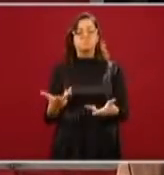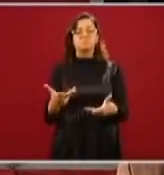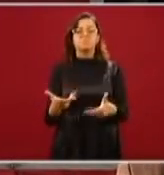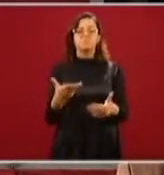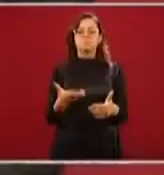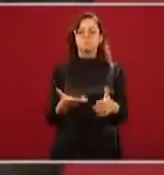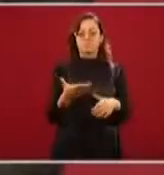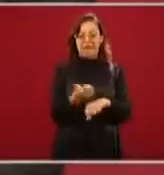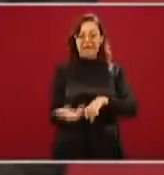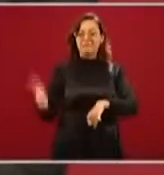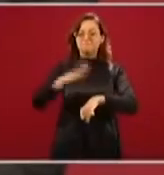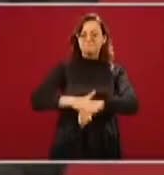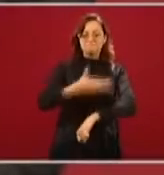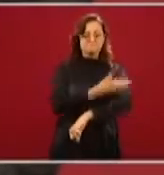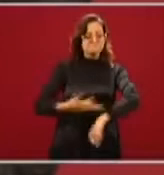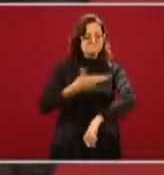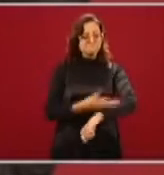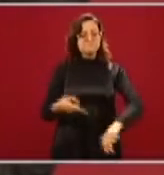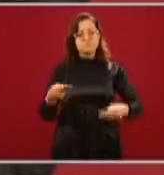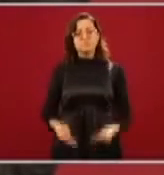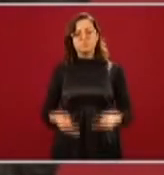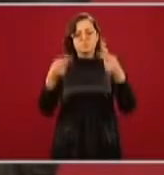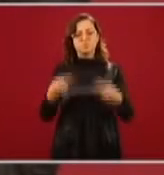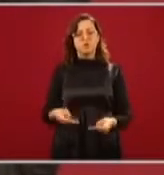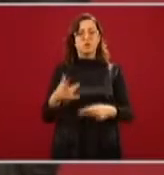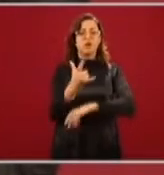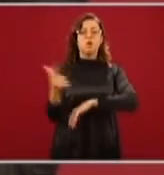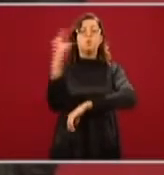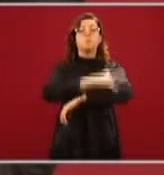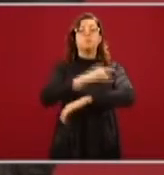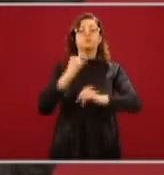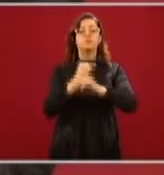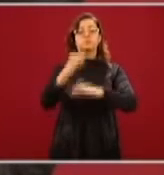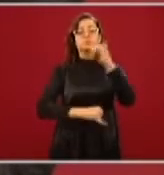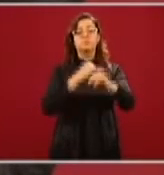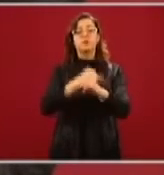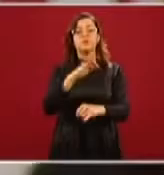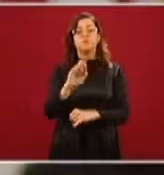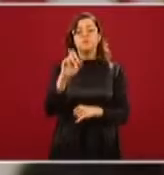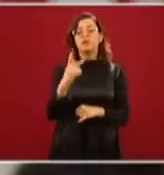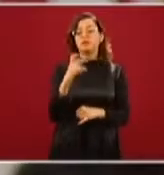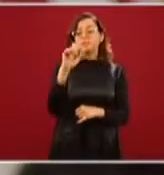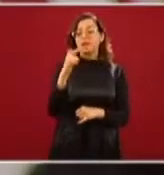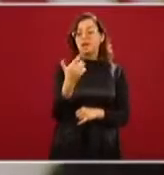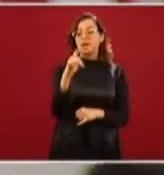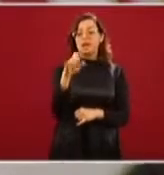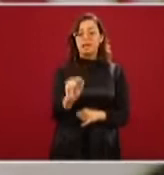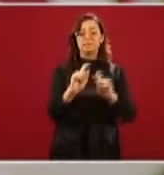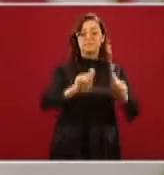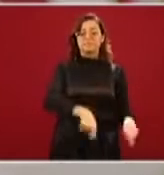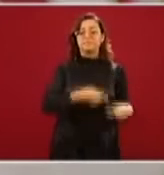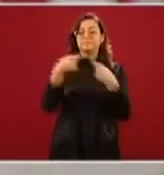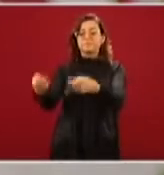administración, operación y explotación del Aeropuerto Internacional Felipe Ángeles estuviera bajo